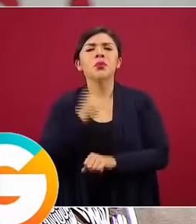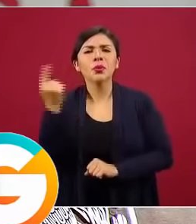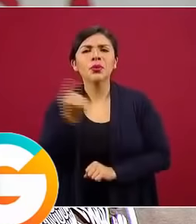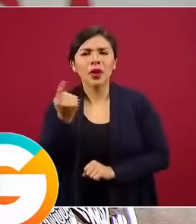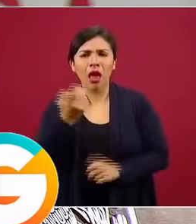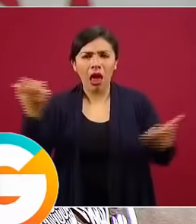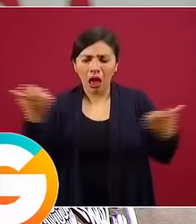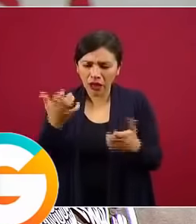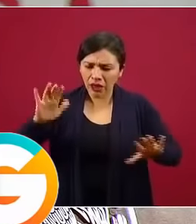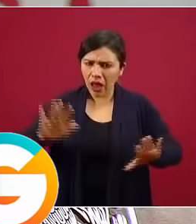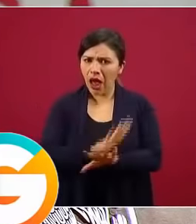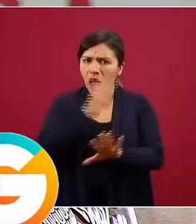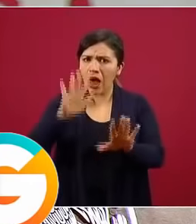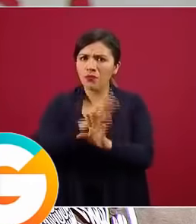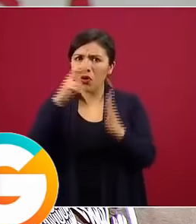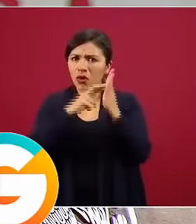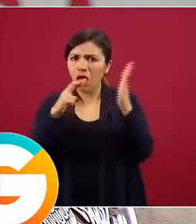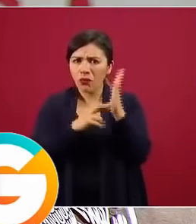se está actuando así,